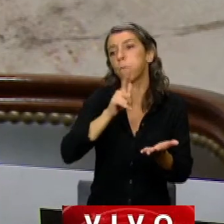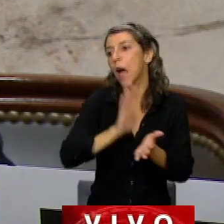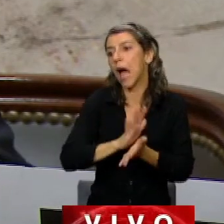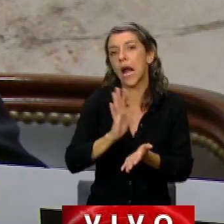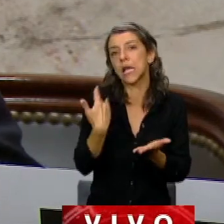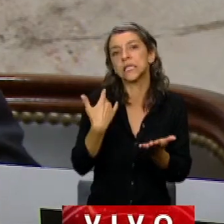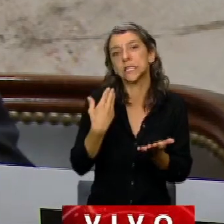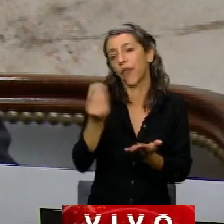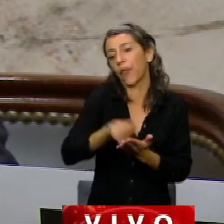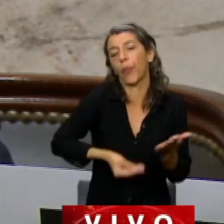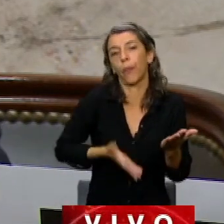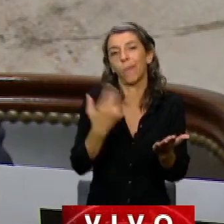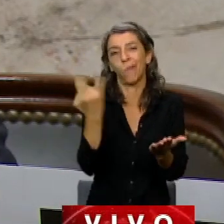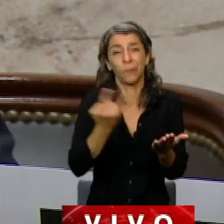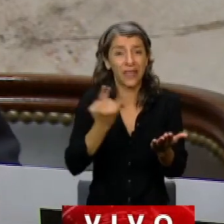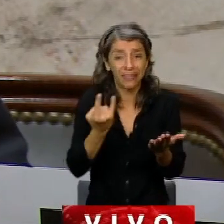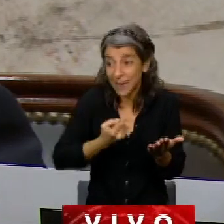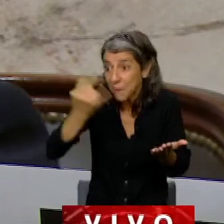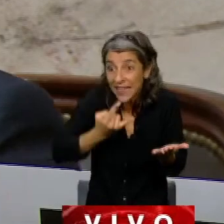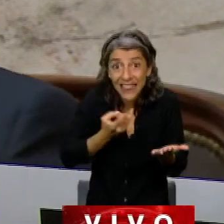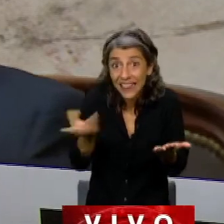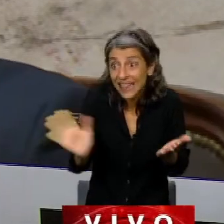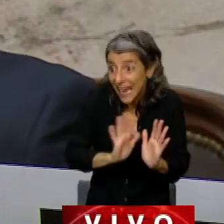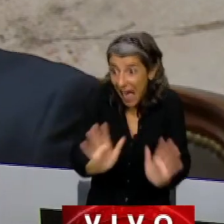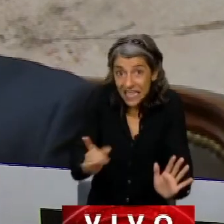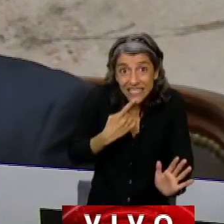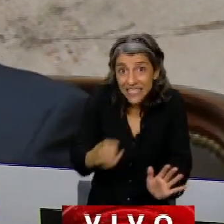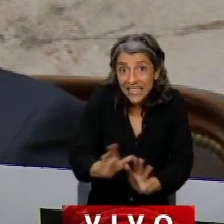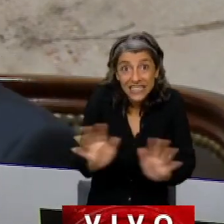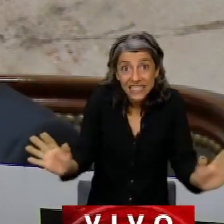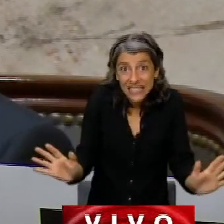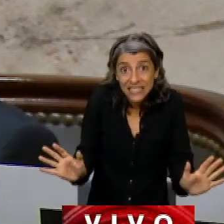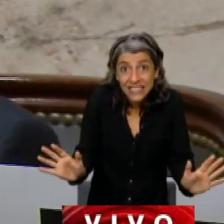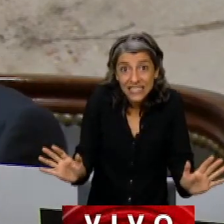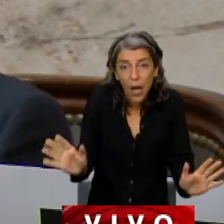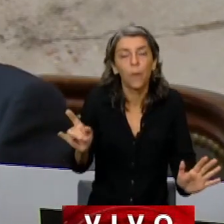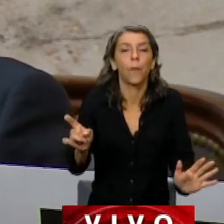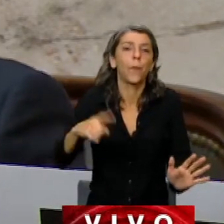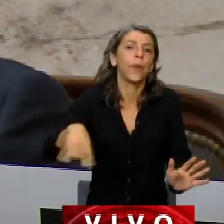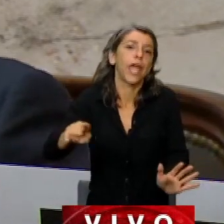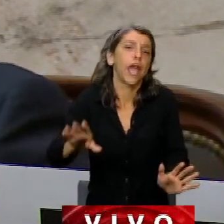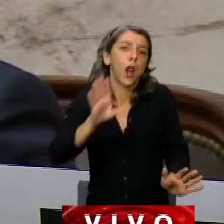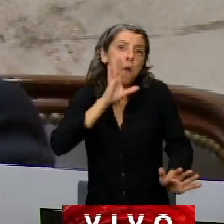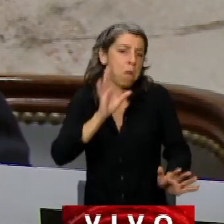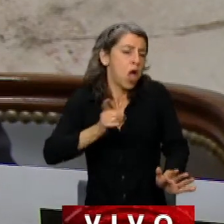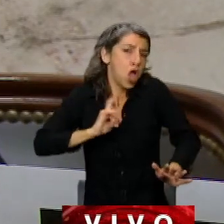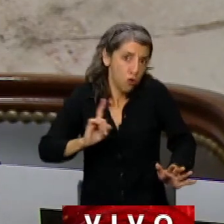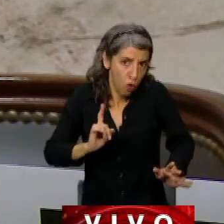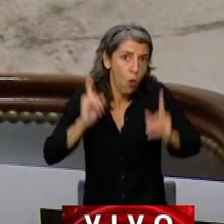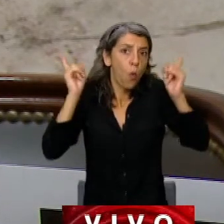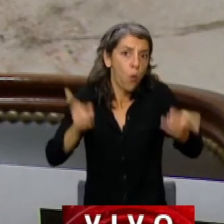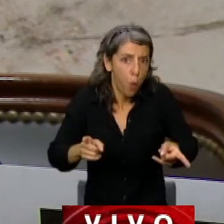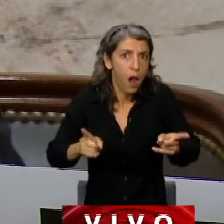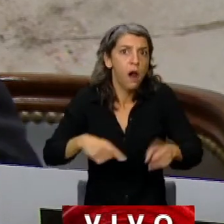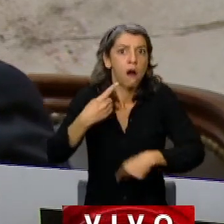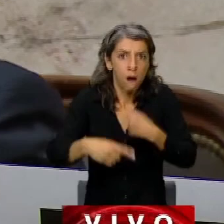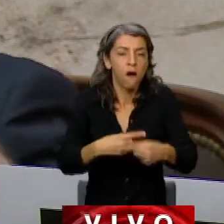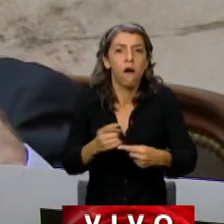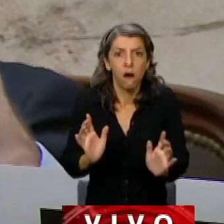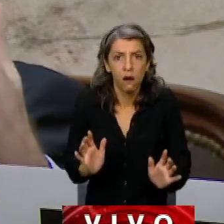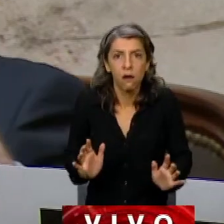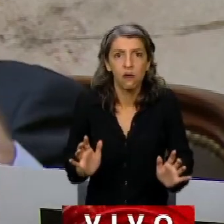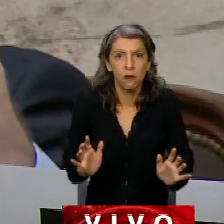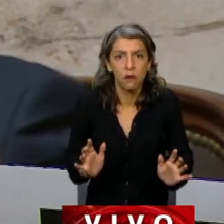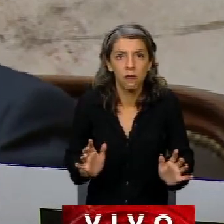una mentira, frente a una mentira nefasta. Pero claro, no se quedaron con eso. Además,